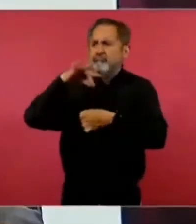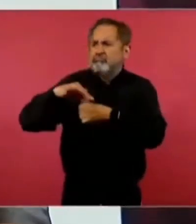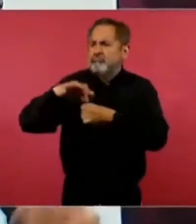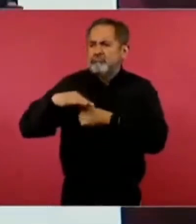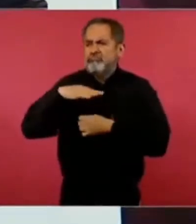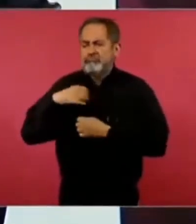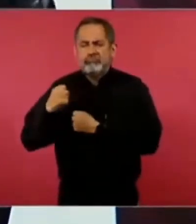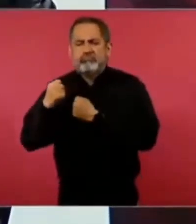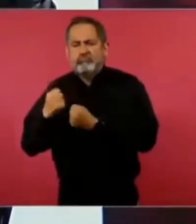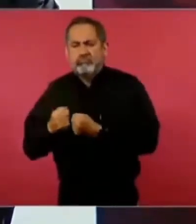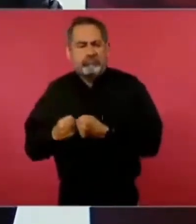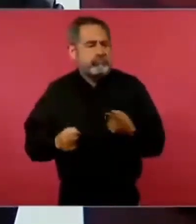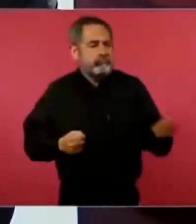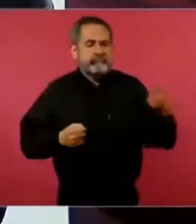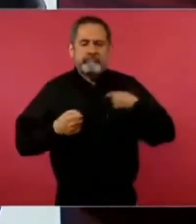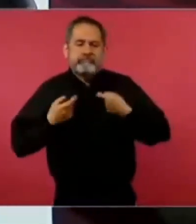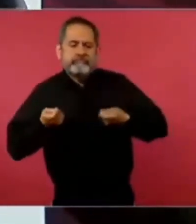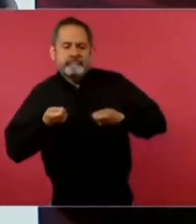pues no pueden actuar